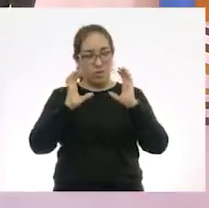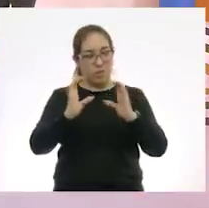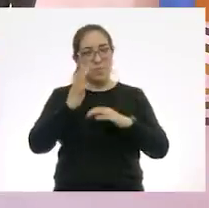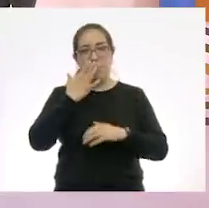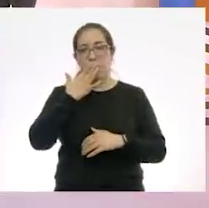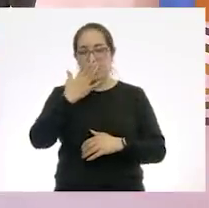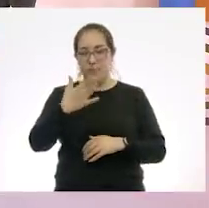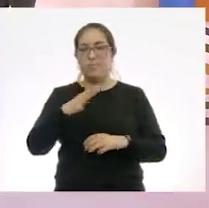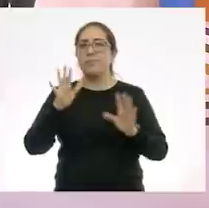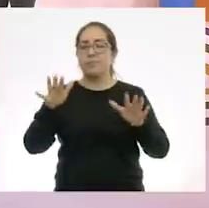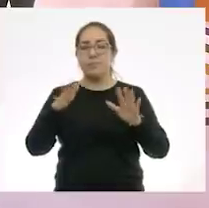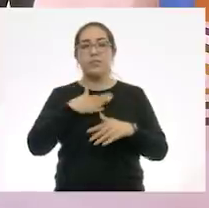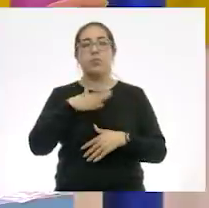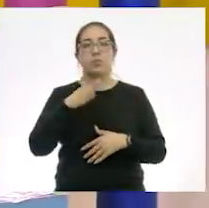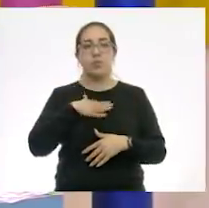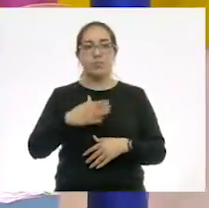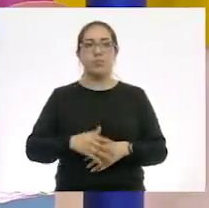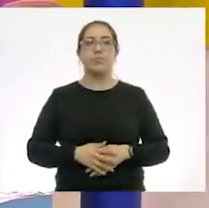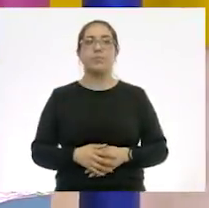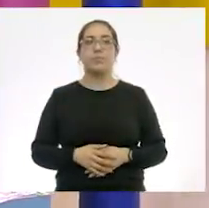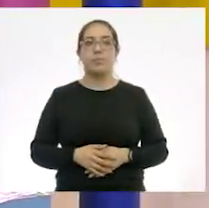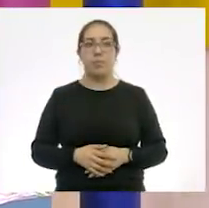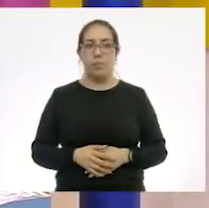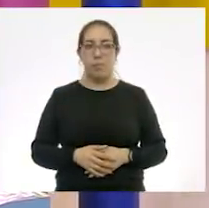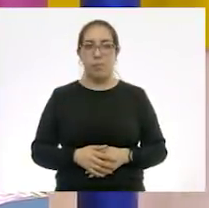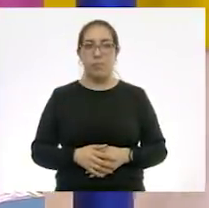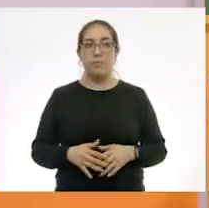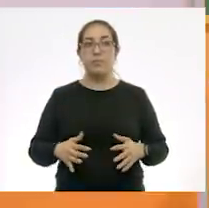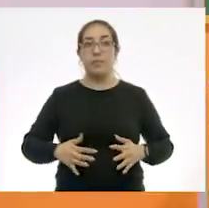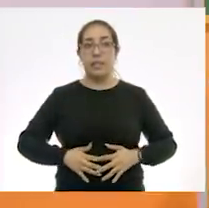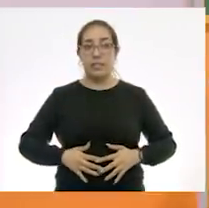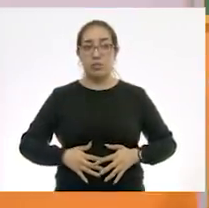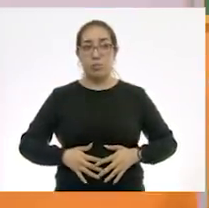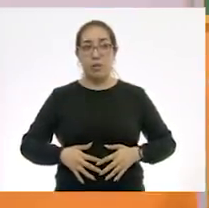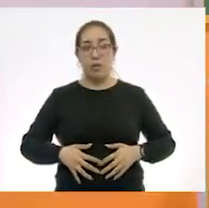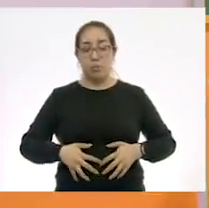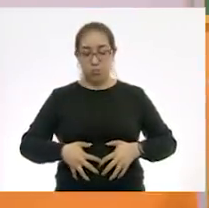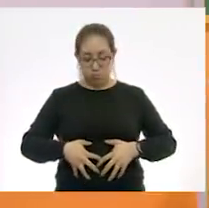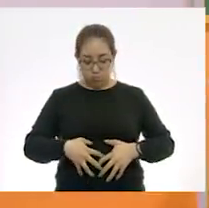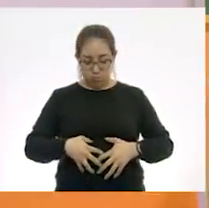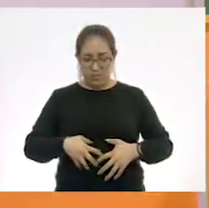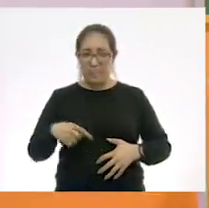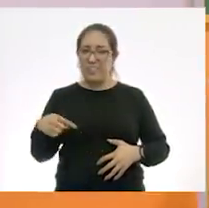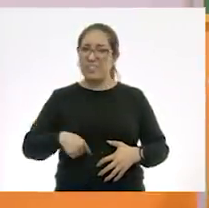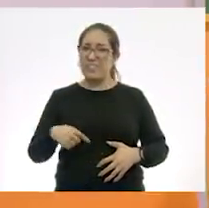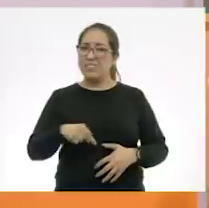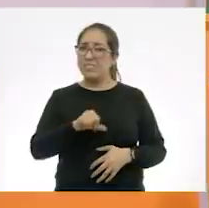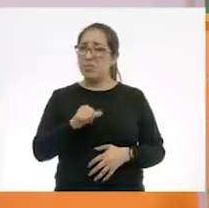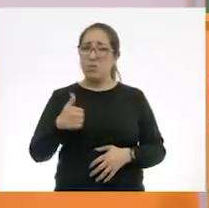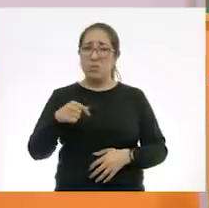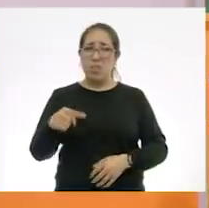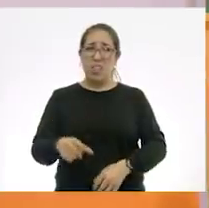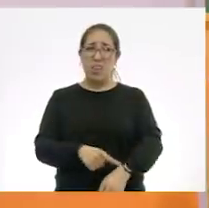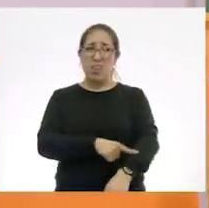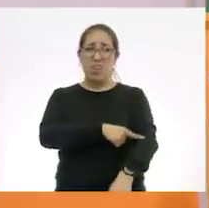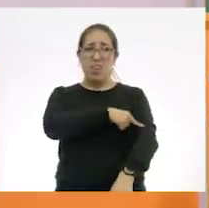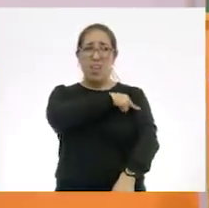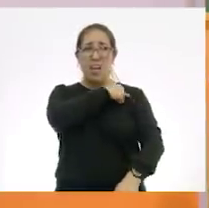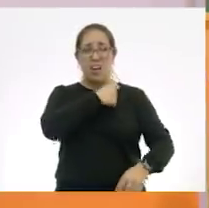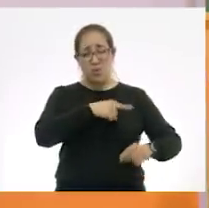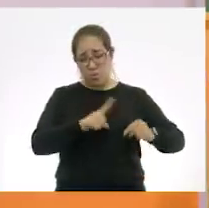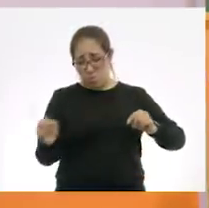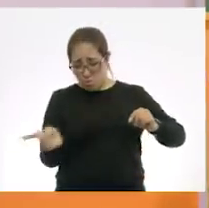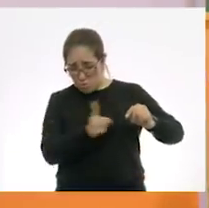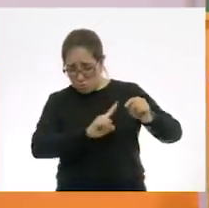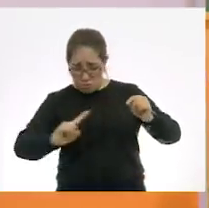Claro. Pero bueno, entonces ya decíamos. Decíamos que del estómago pasaba a ese órgano que es largo y daba un